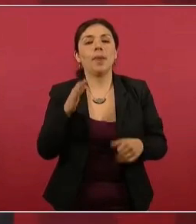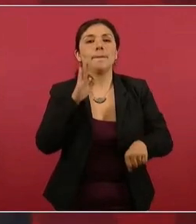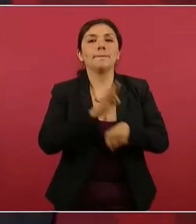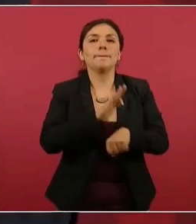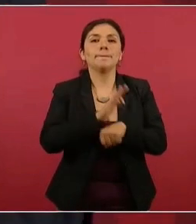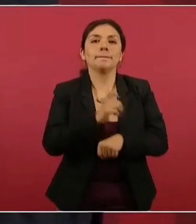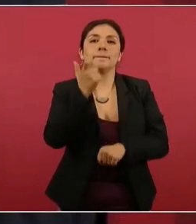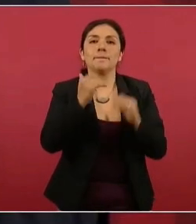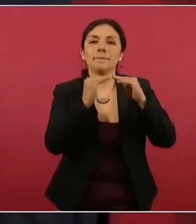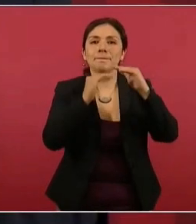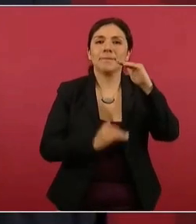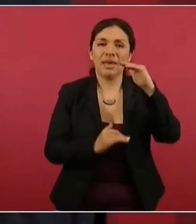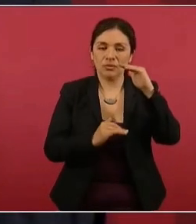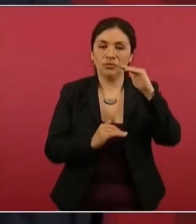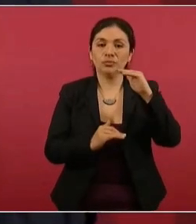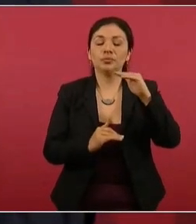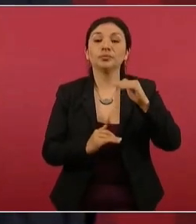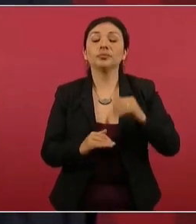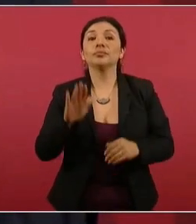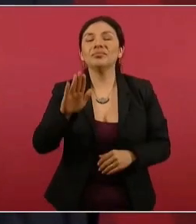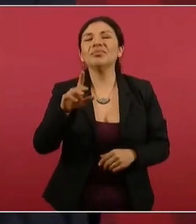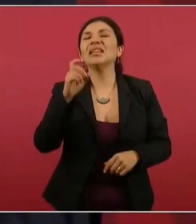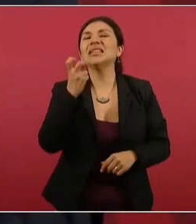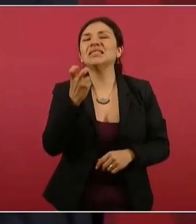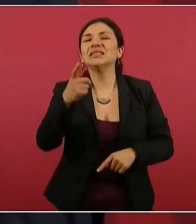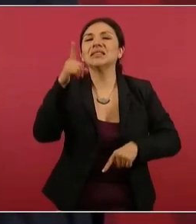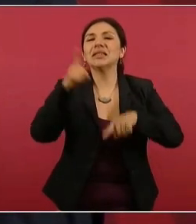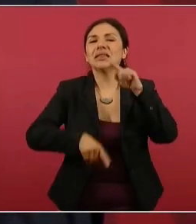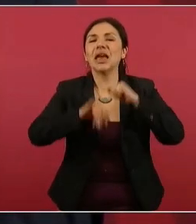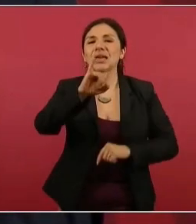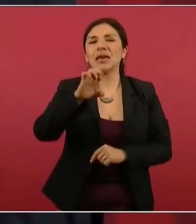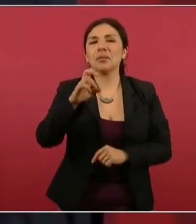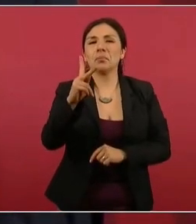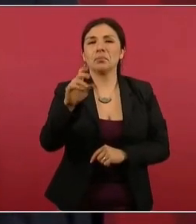subsidiar, quitar el IEPS.